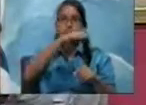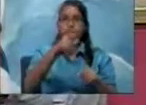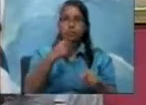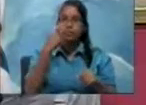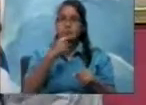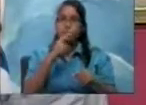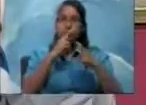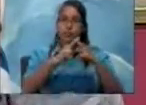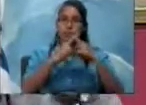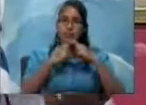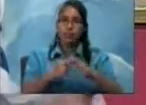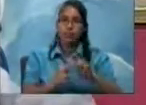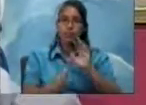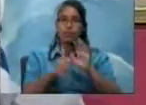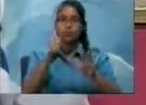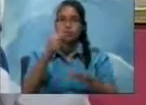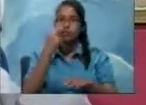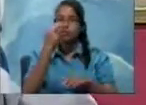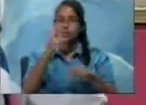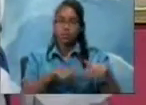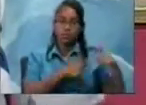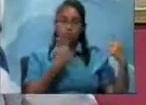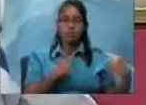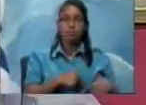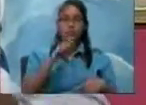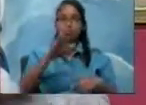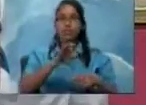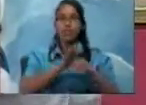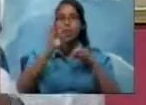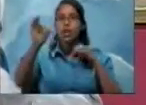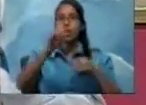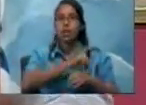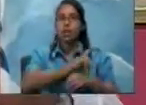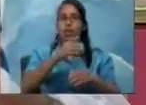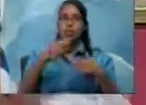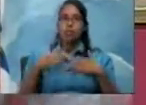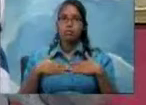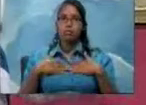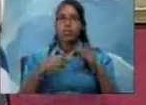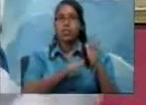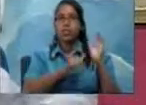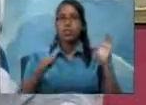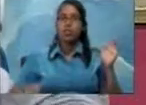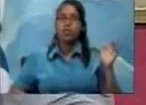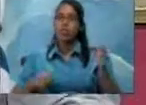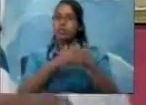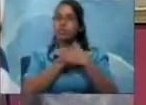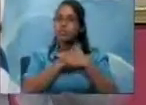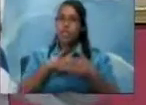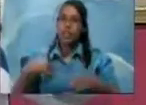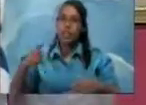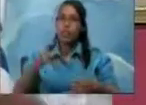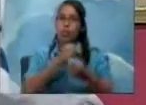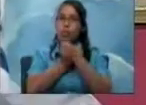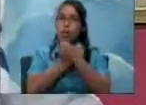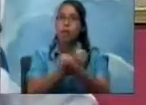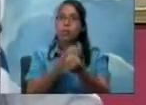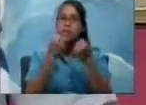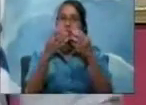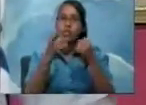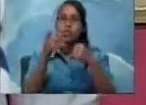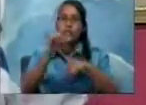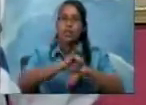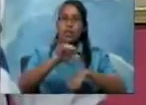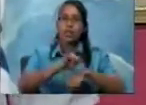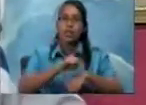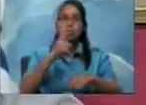corazón está lejos de mí el señor quiere que tú lo ames tanto en la iglesia como también en